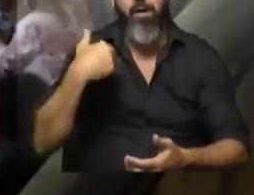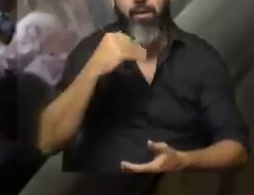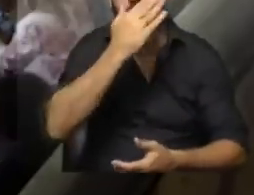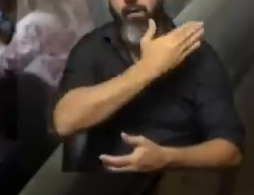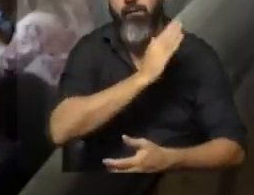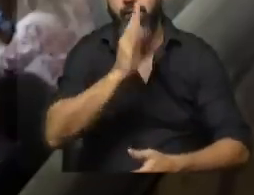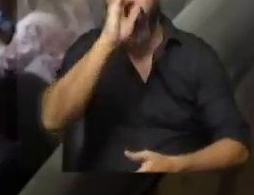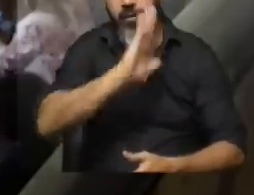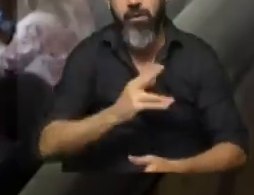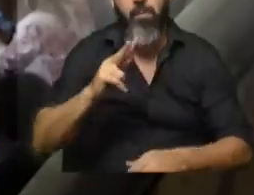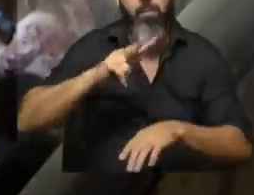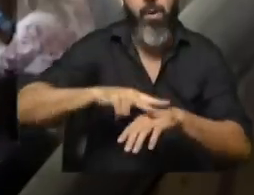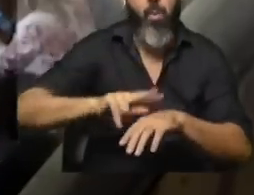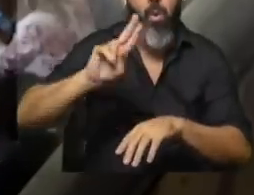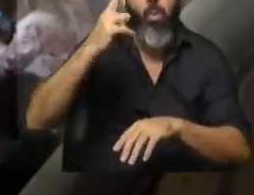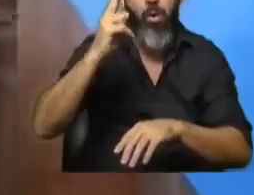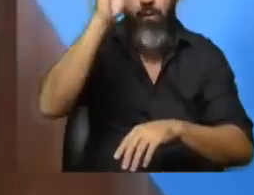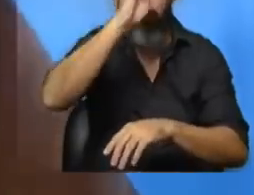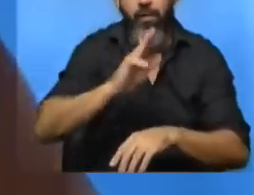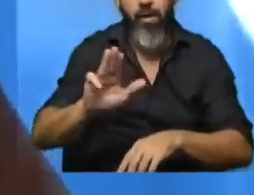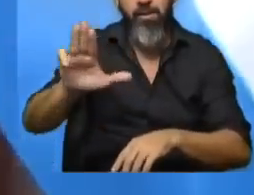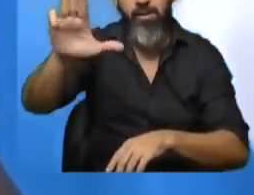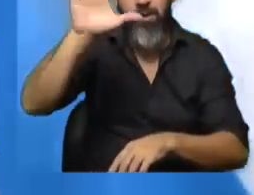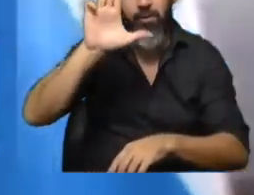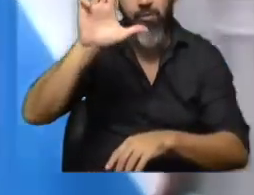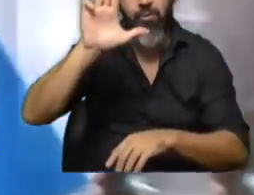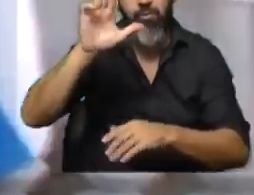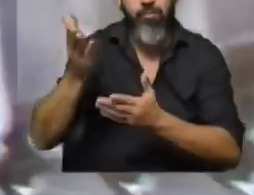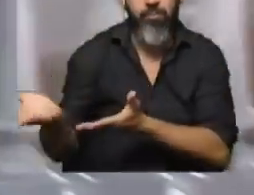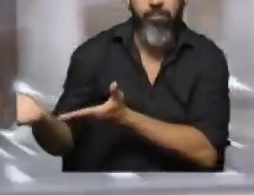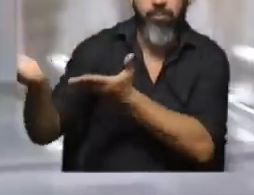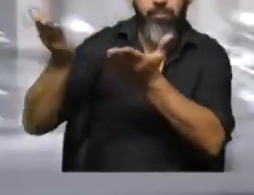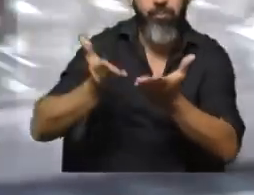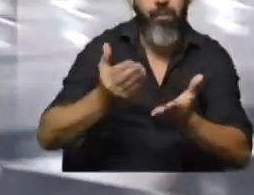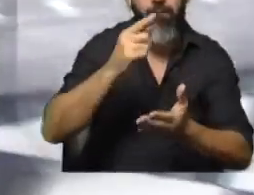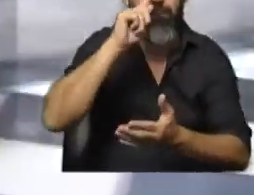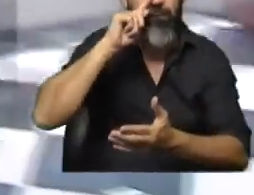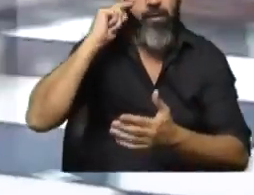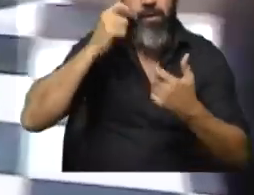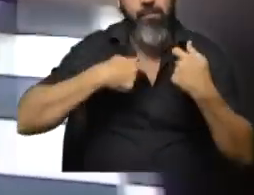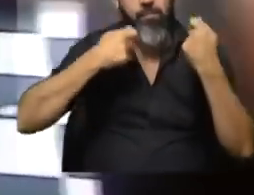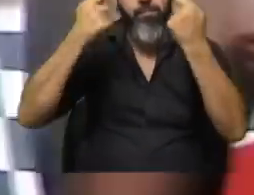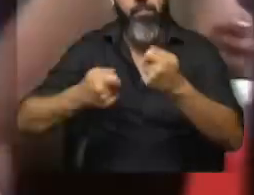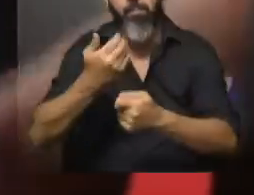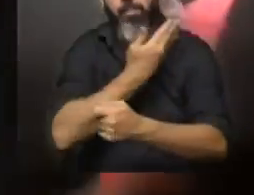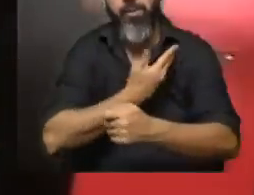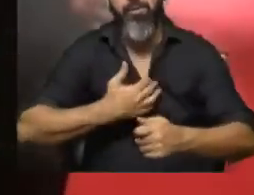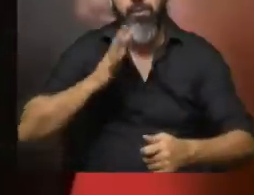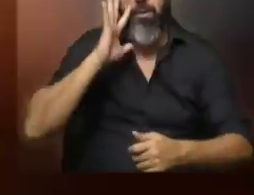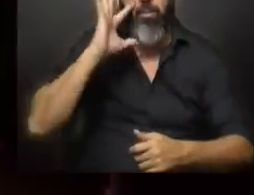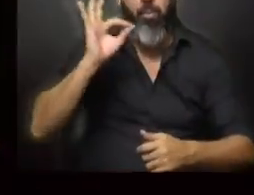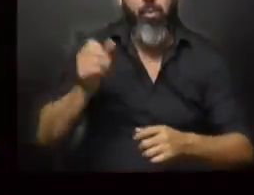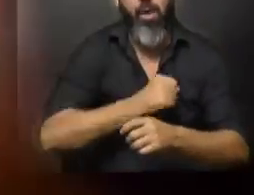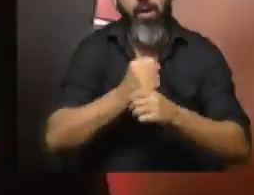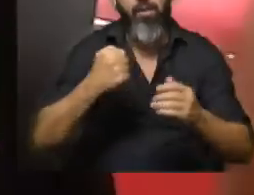Paraguay y Uruguay el brasileño Luis Ignacio Lula da Silva recibirá de Alberto Fernández la presidencia pro tempore del bloque hasta